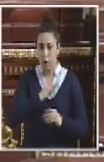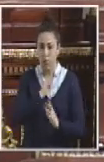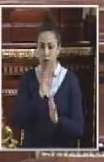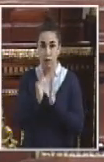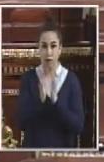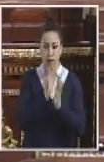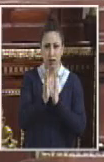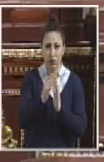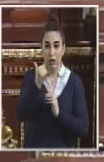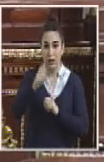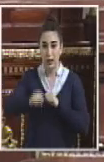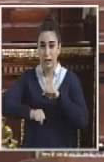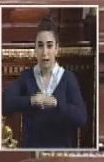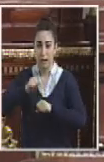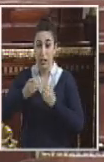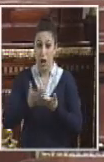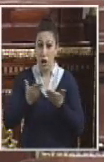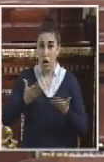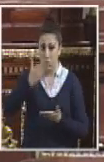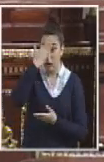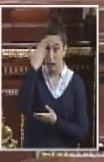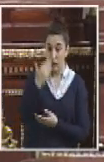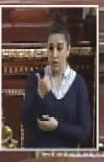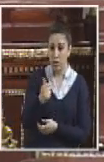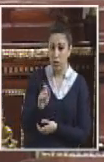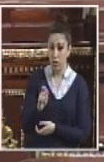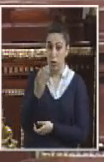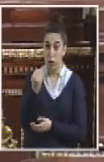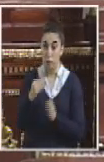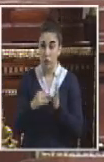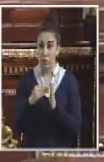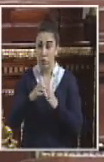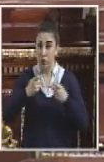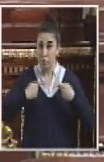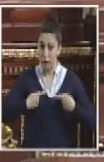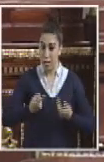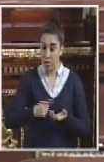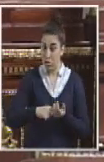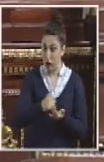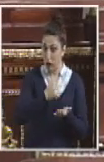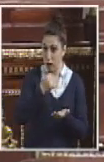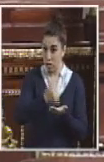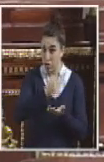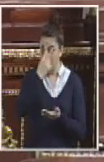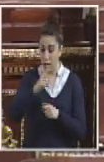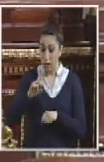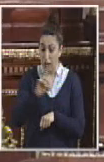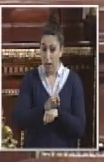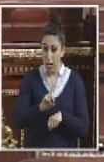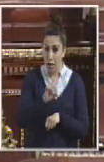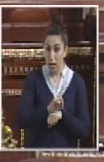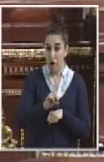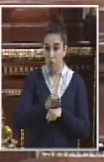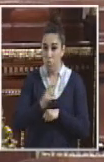Hoy sabemos que 6.9 millones de capitalinos de forma cotidiana se trasladan por la